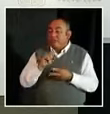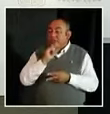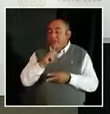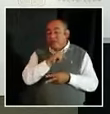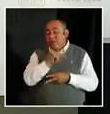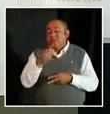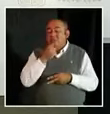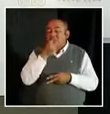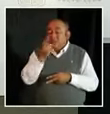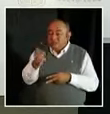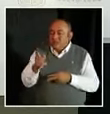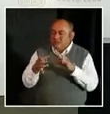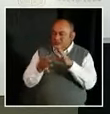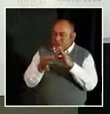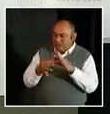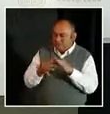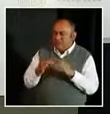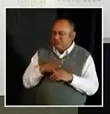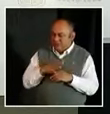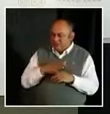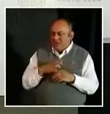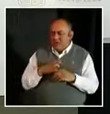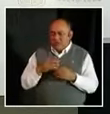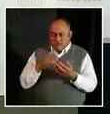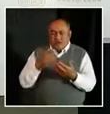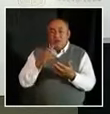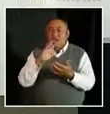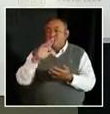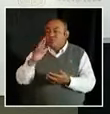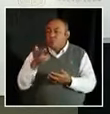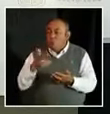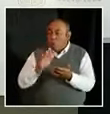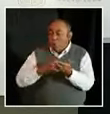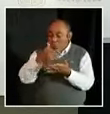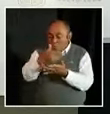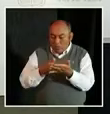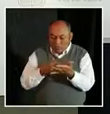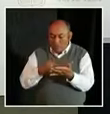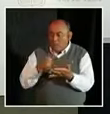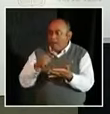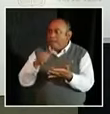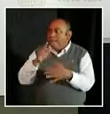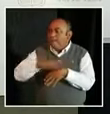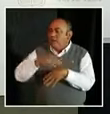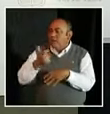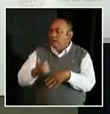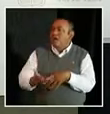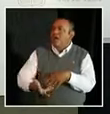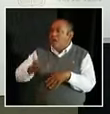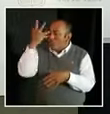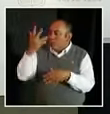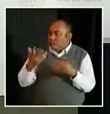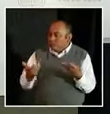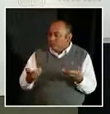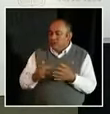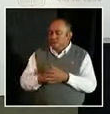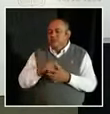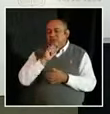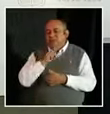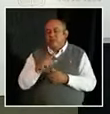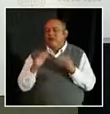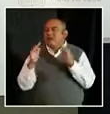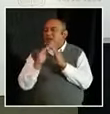dicen que incluso los recibos vienen hasta 10 veces más caros, y también hay casos reportados de casas que no